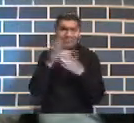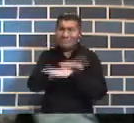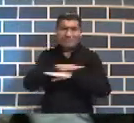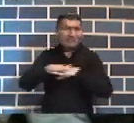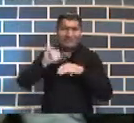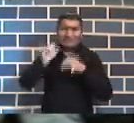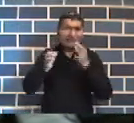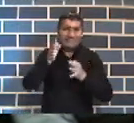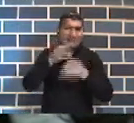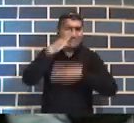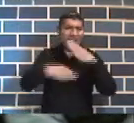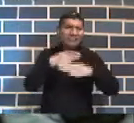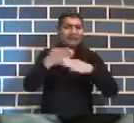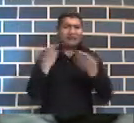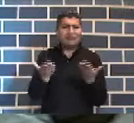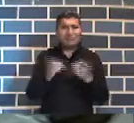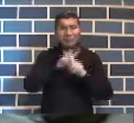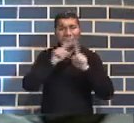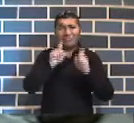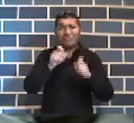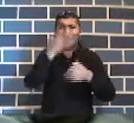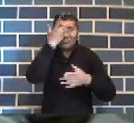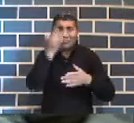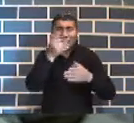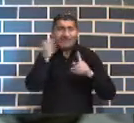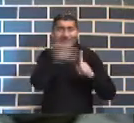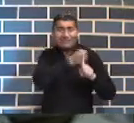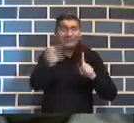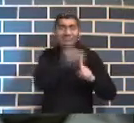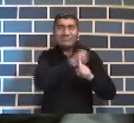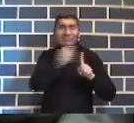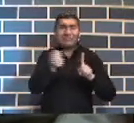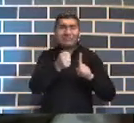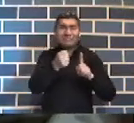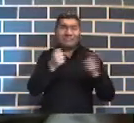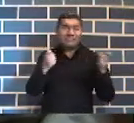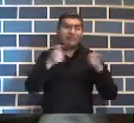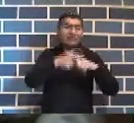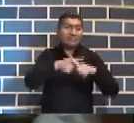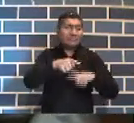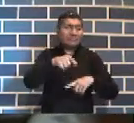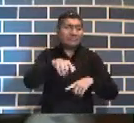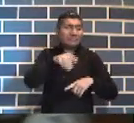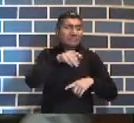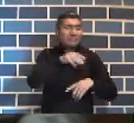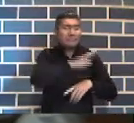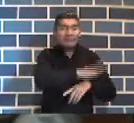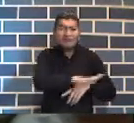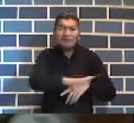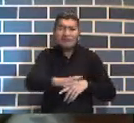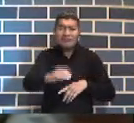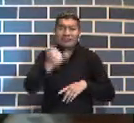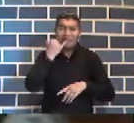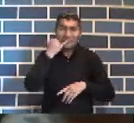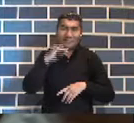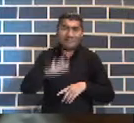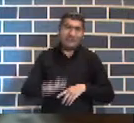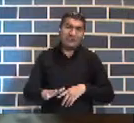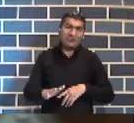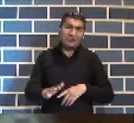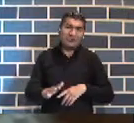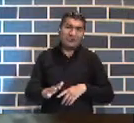en el mundo porque la violencia en contra de los sencillos y de los pequeños